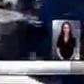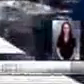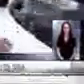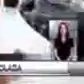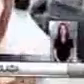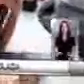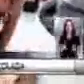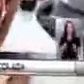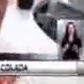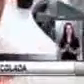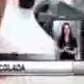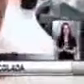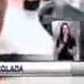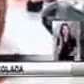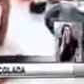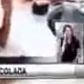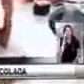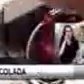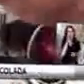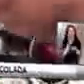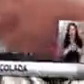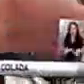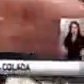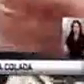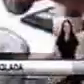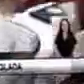así nadie se entera. Nadie se entera.